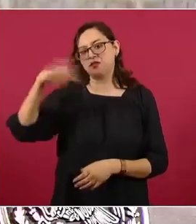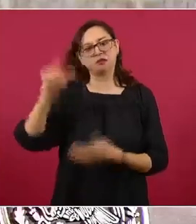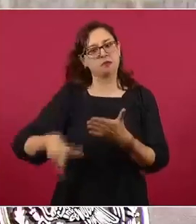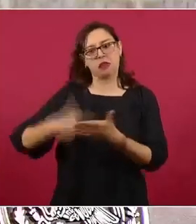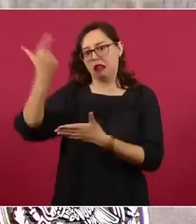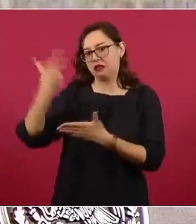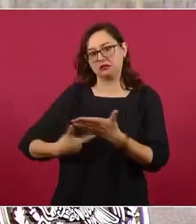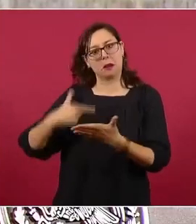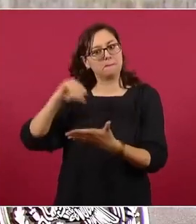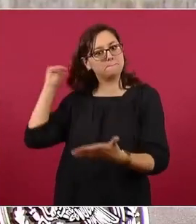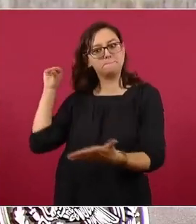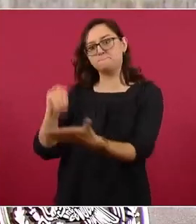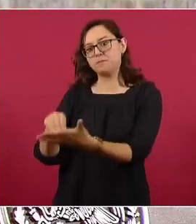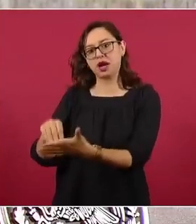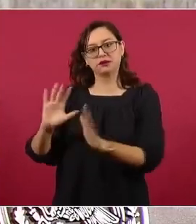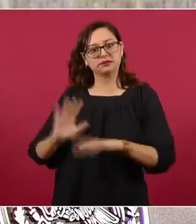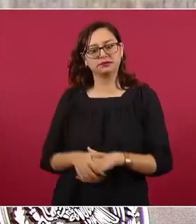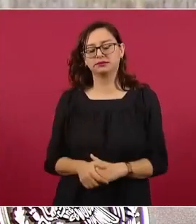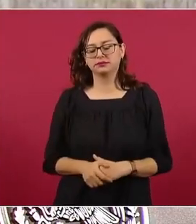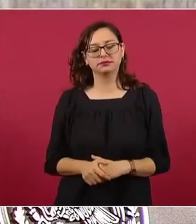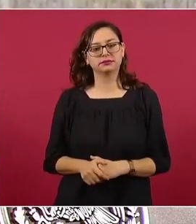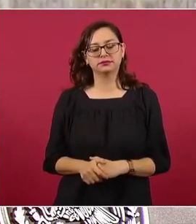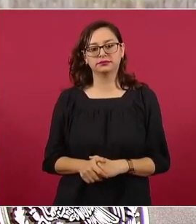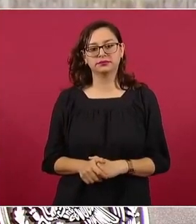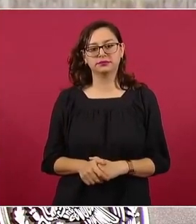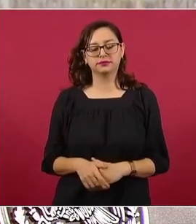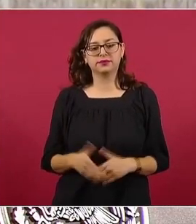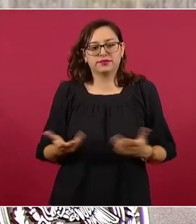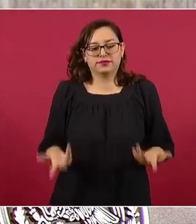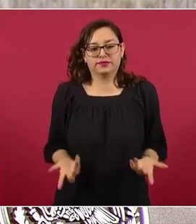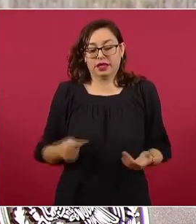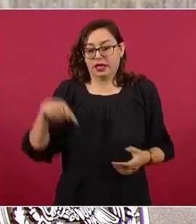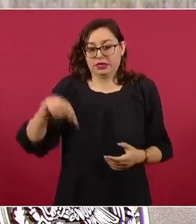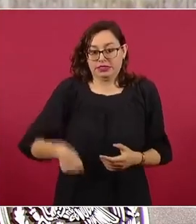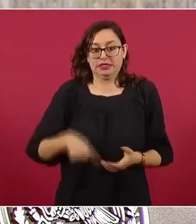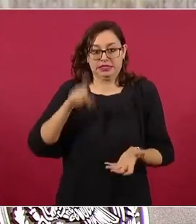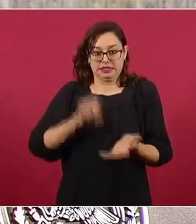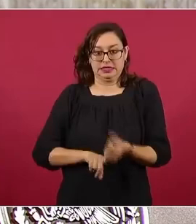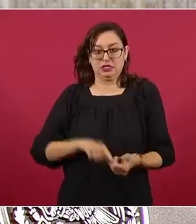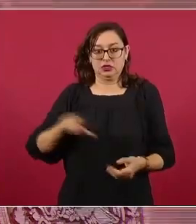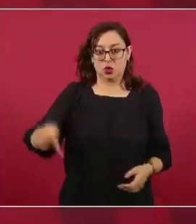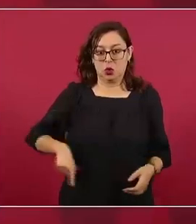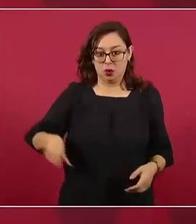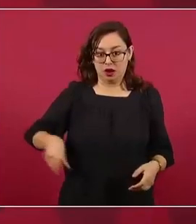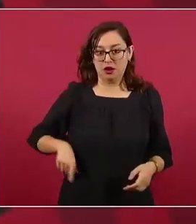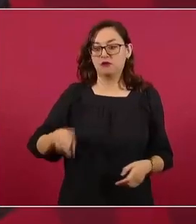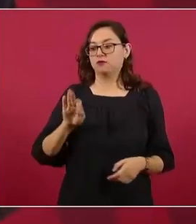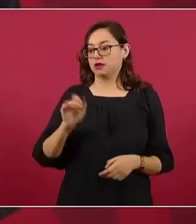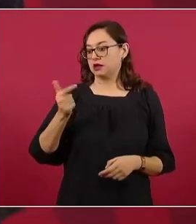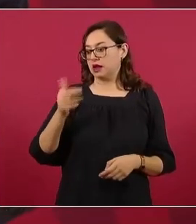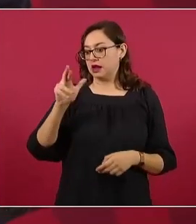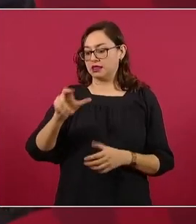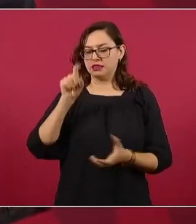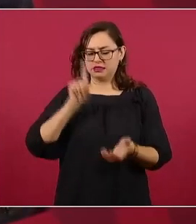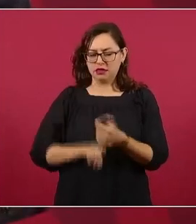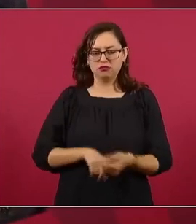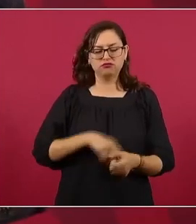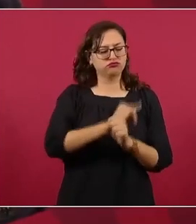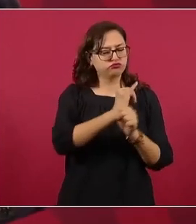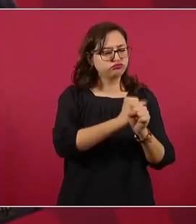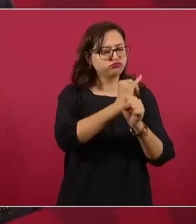otras áreas de la inteligencia gubernamental mexicana y de la propia fiscalía, en la